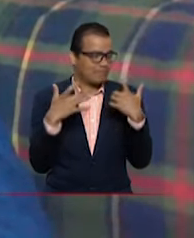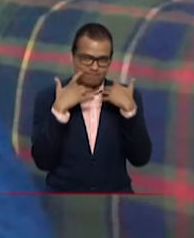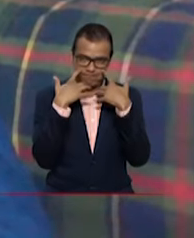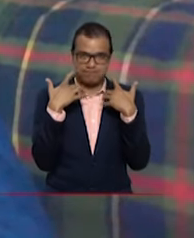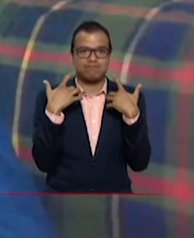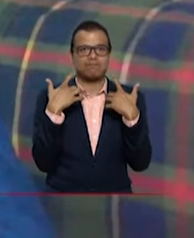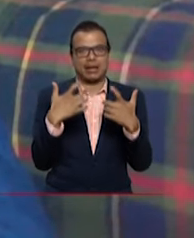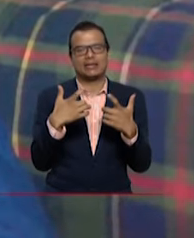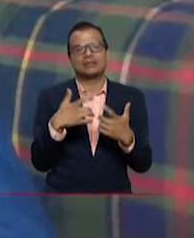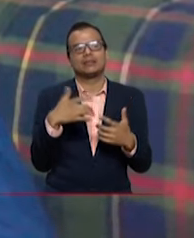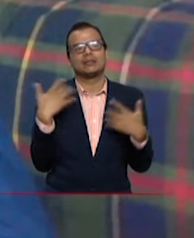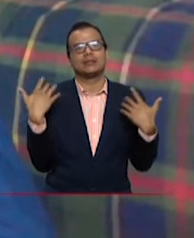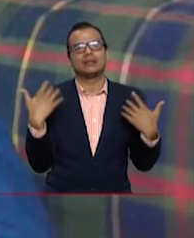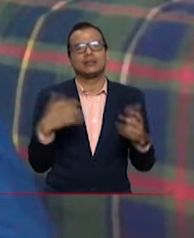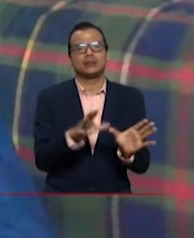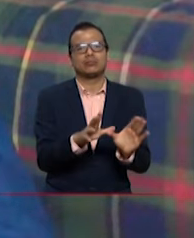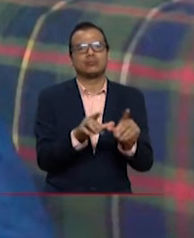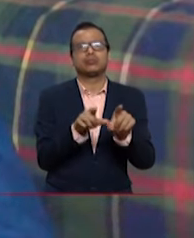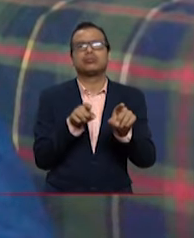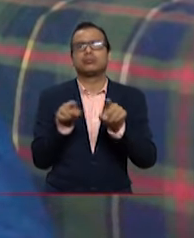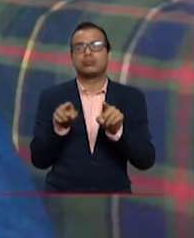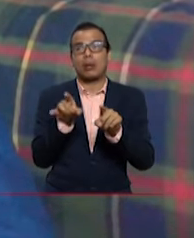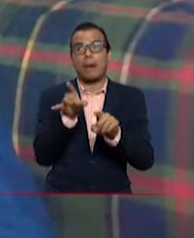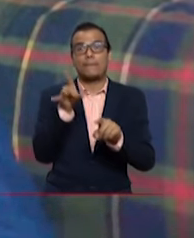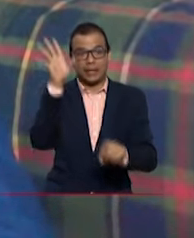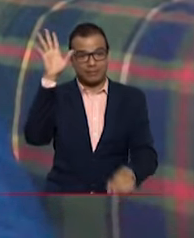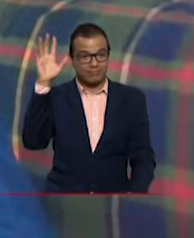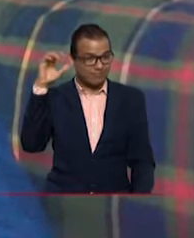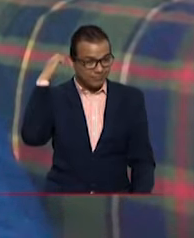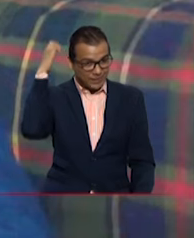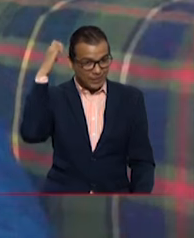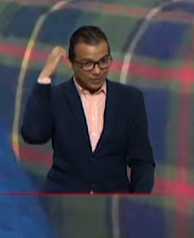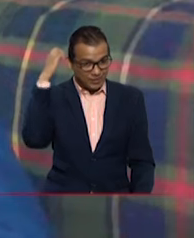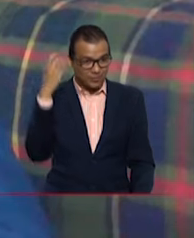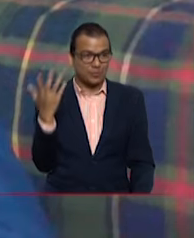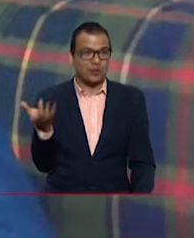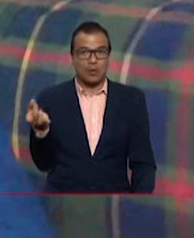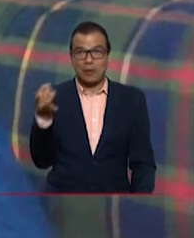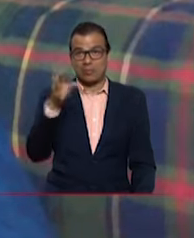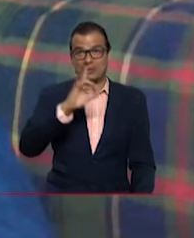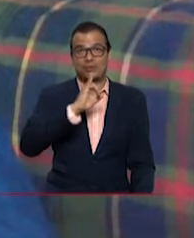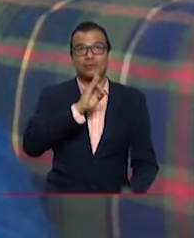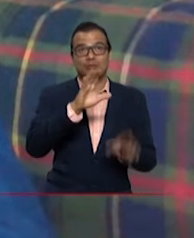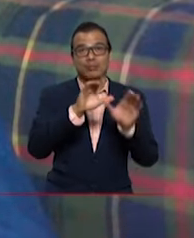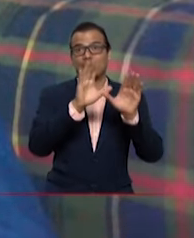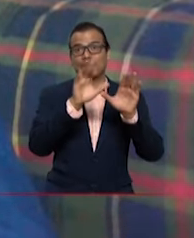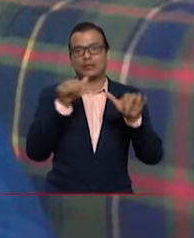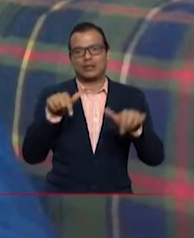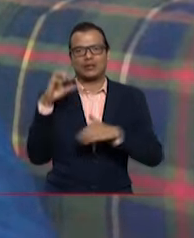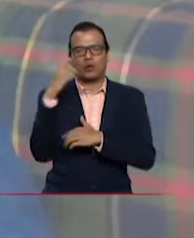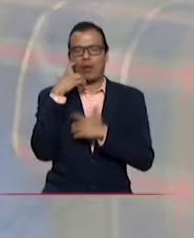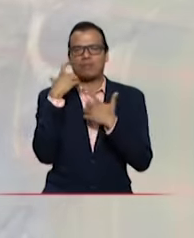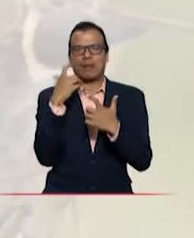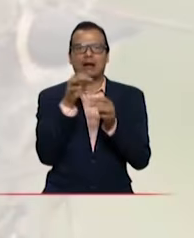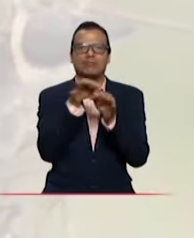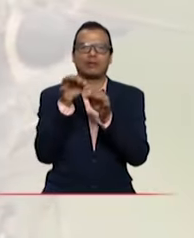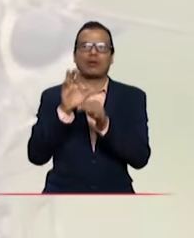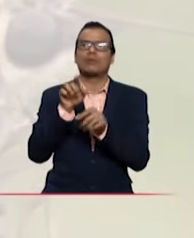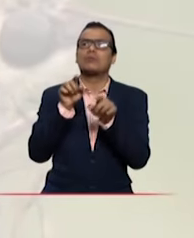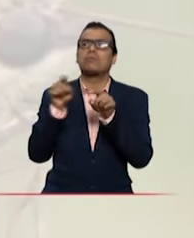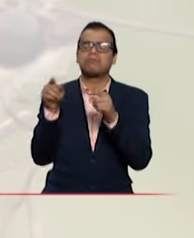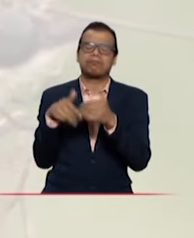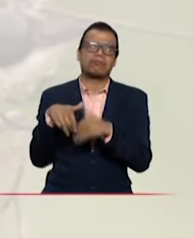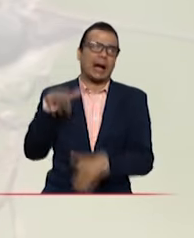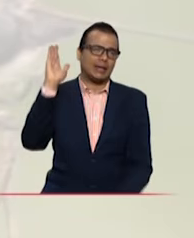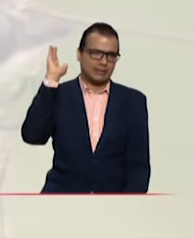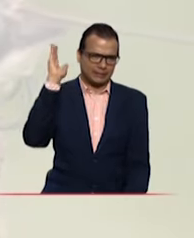mariposas que toda Europa o más mariposas que toda Norteamérica. Y en algunos parques de